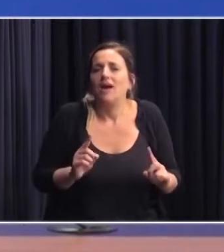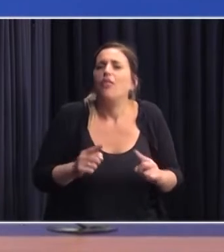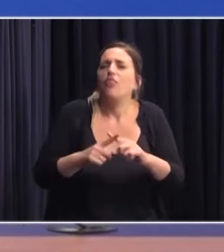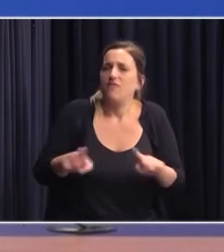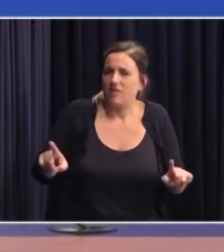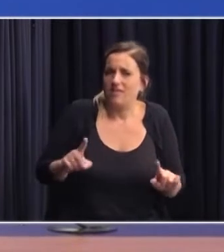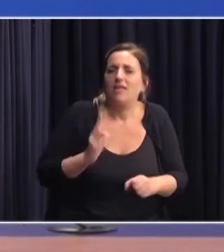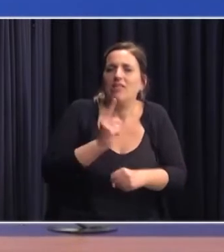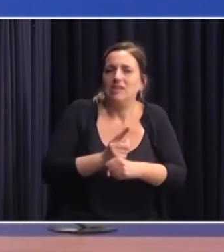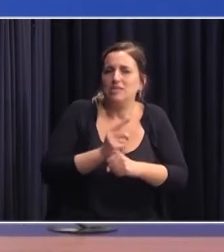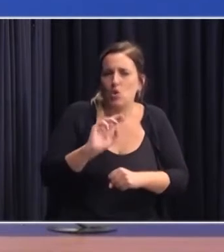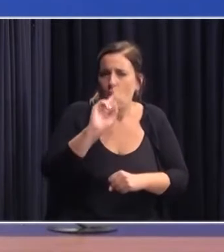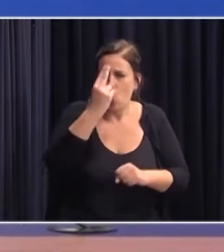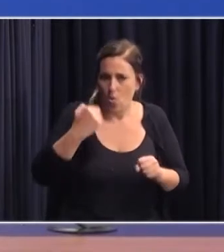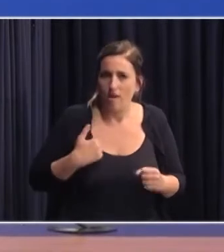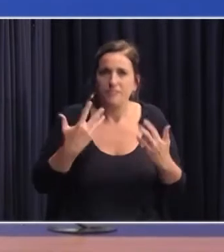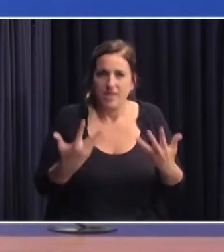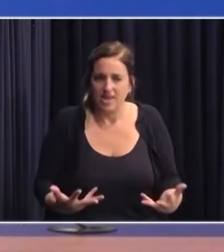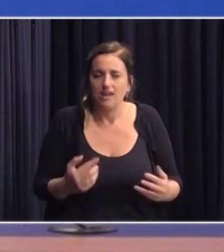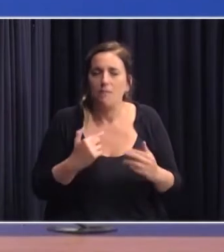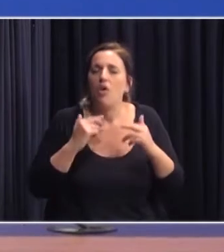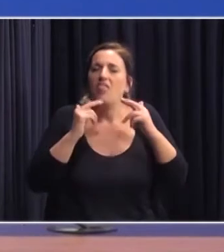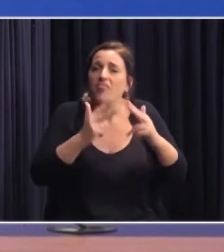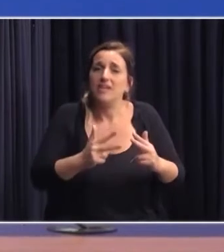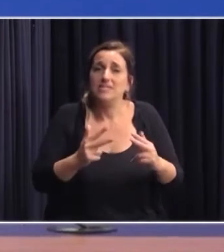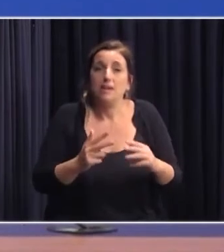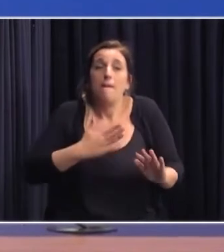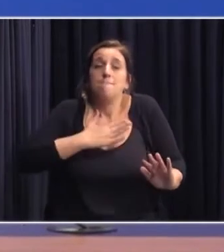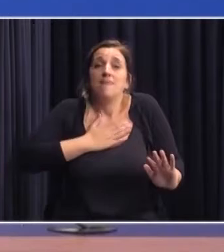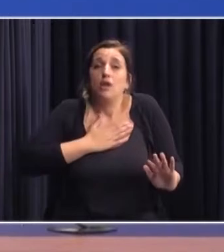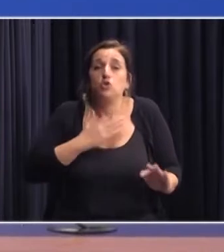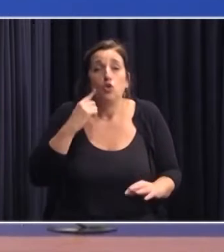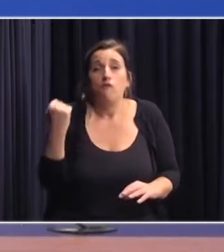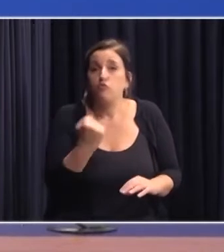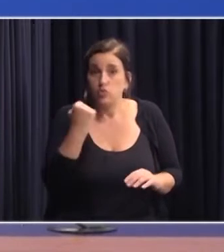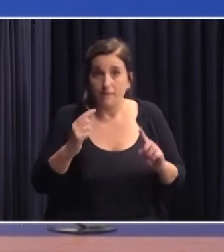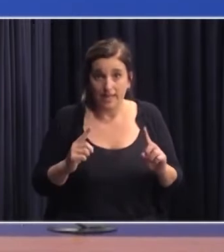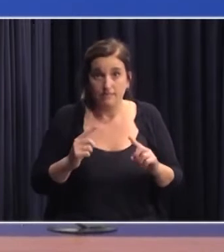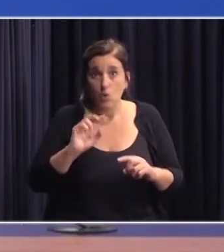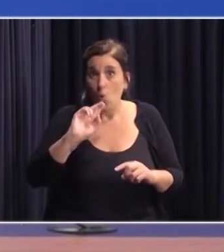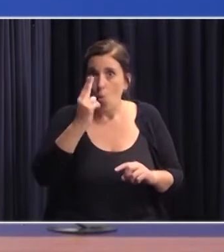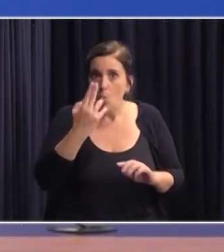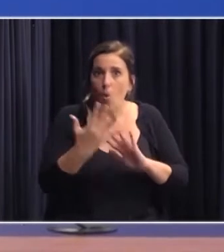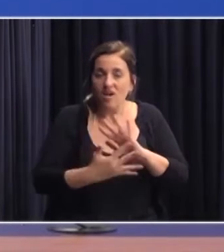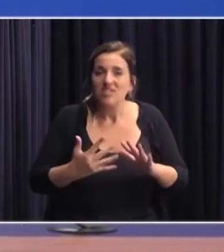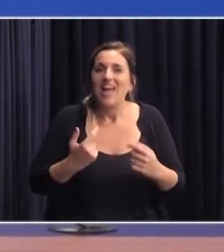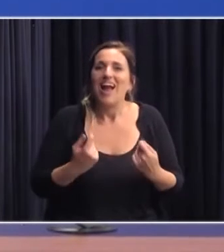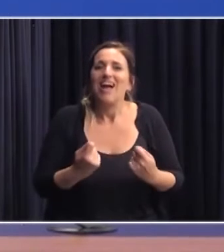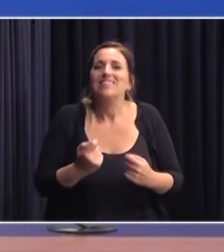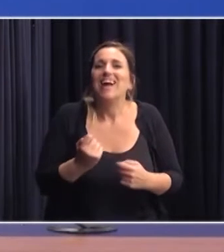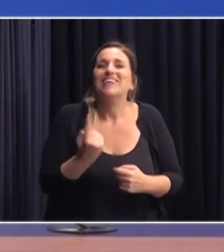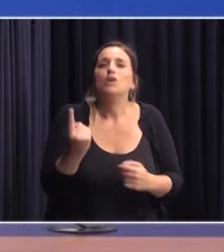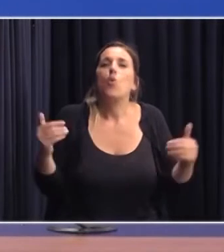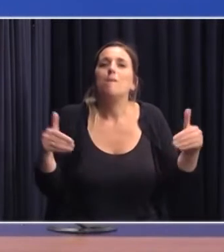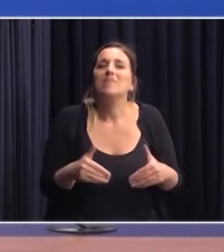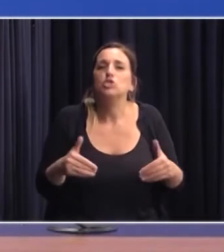de esa manera y les queremos dar un dato que para nosotros es relevante el uruguay gasta casi un